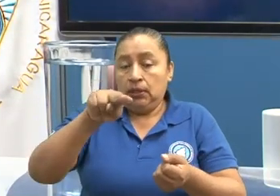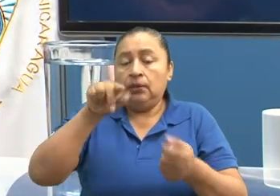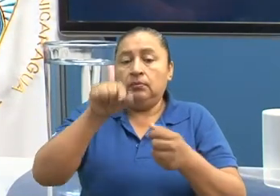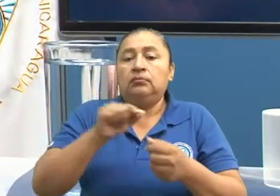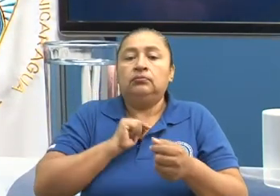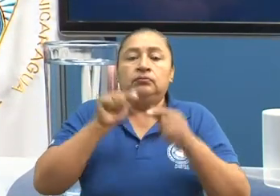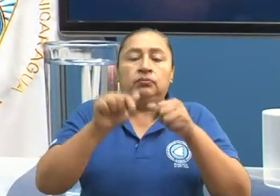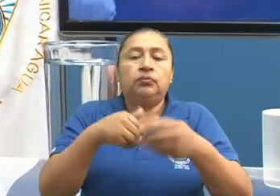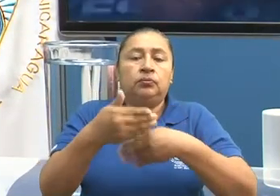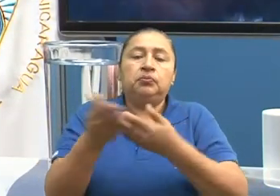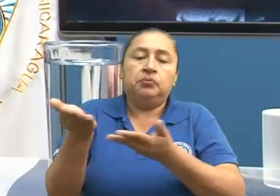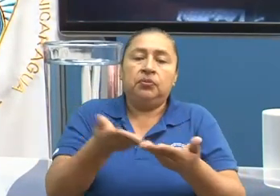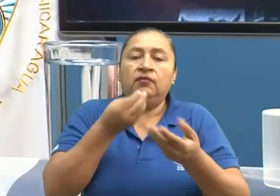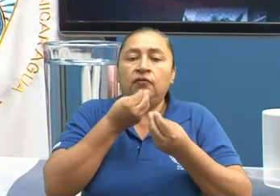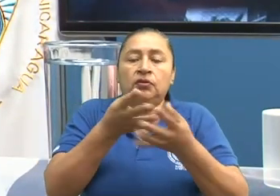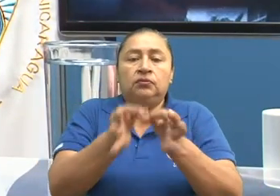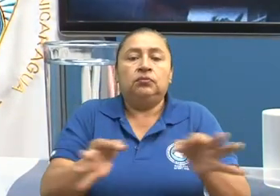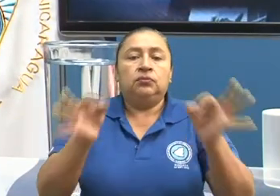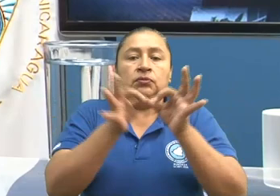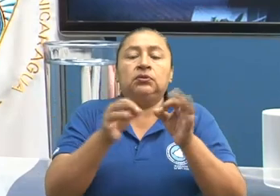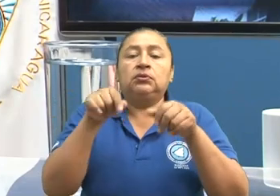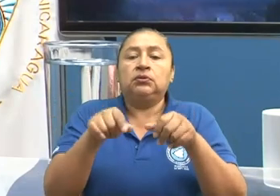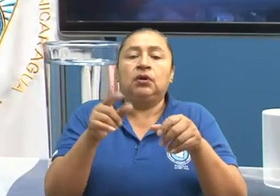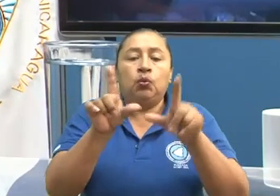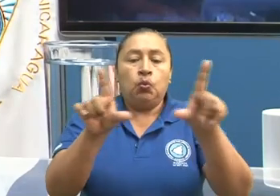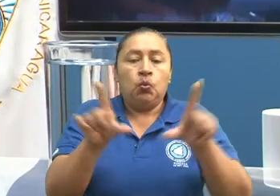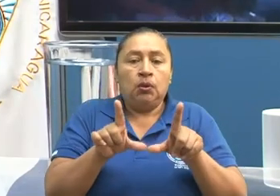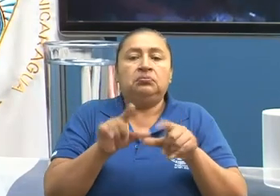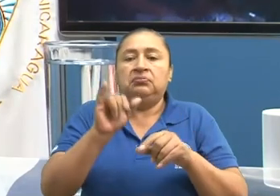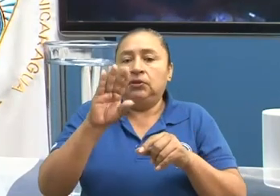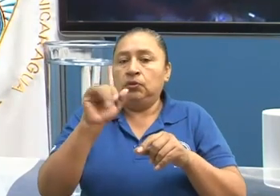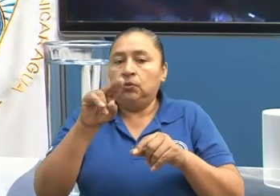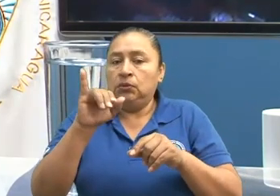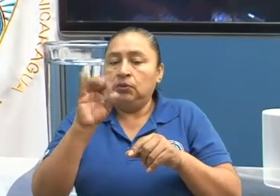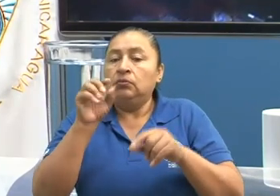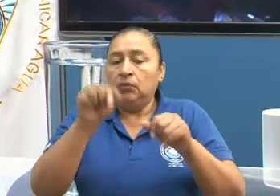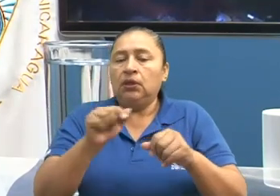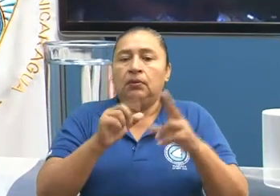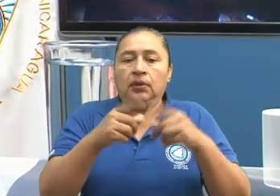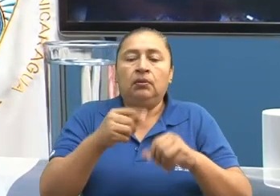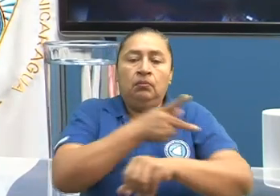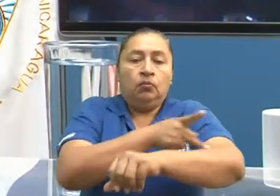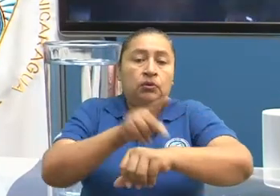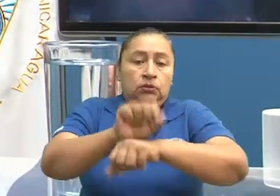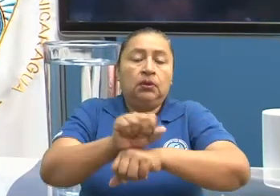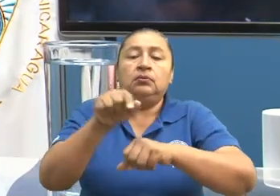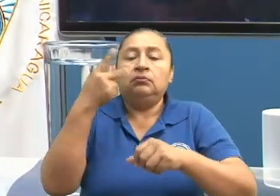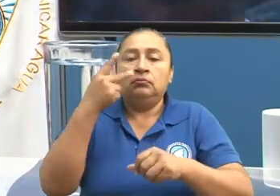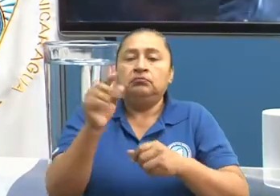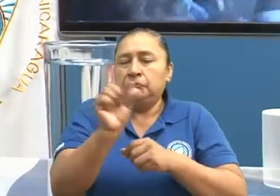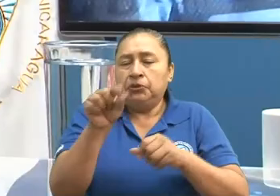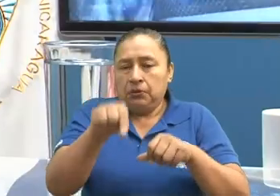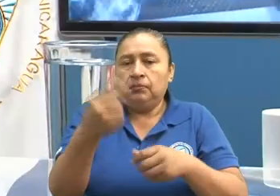portuaria nacional. Ellos traen importante información respecto a un lugar también icónico ya en Managua, Puerto Salvador Allende. Hacemos una muy